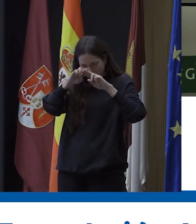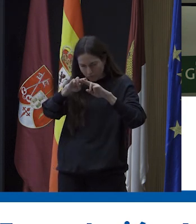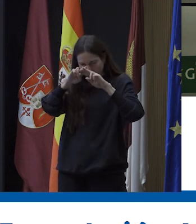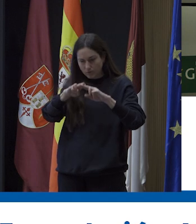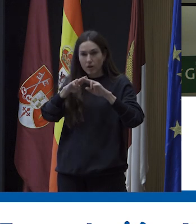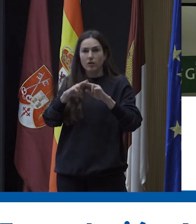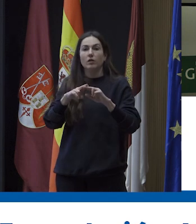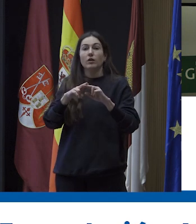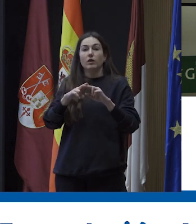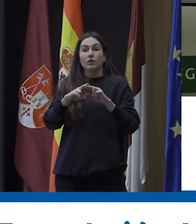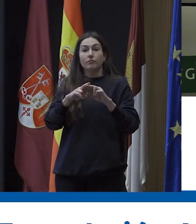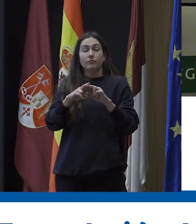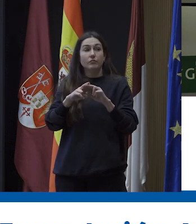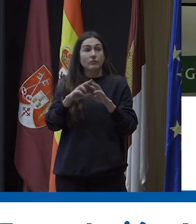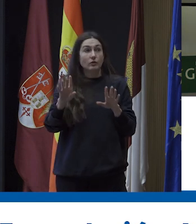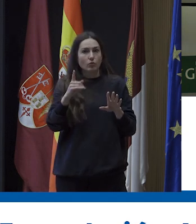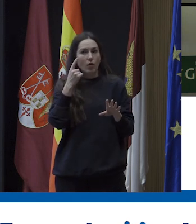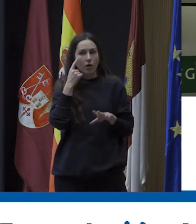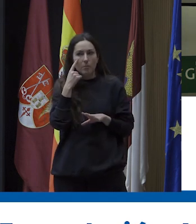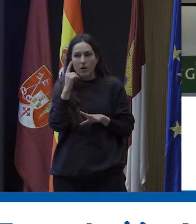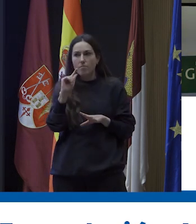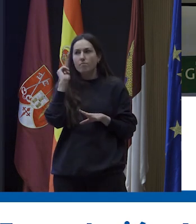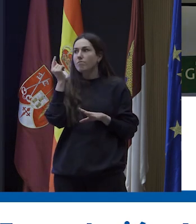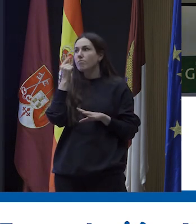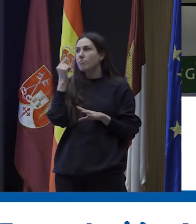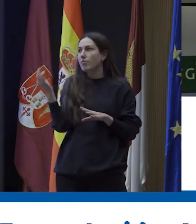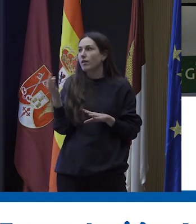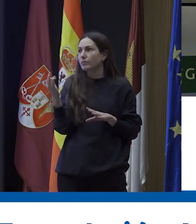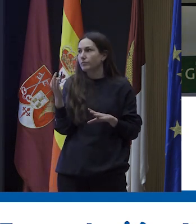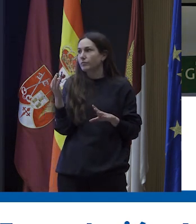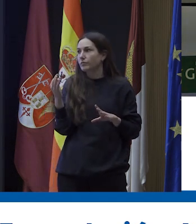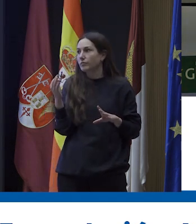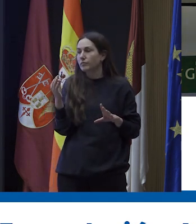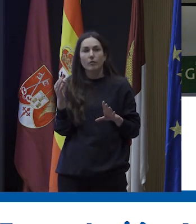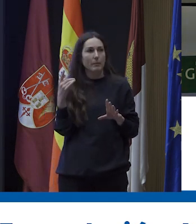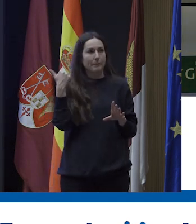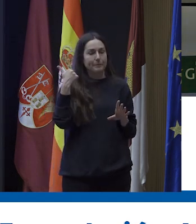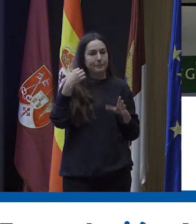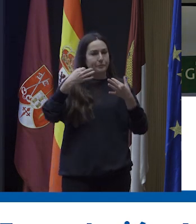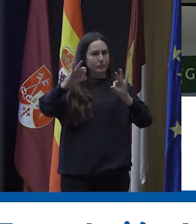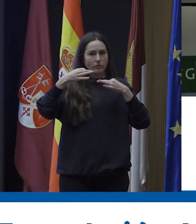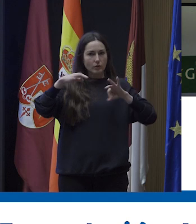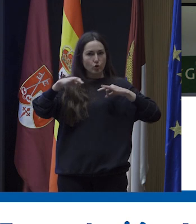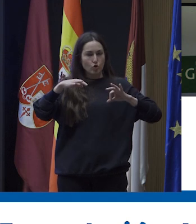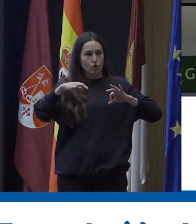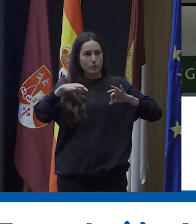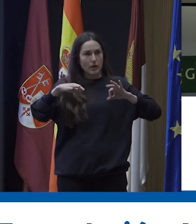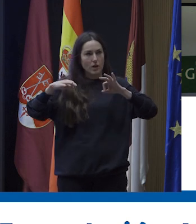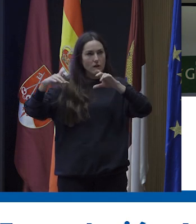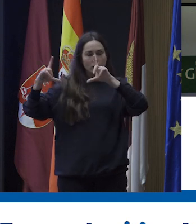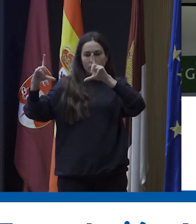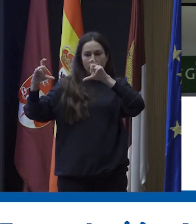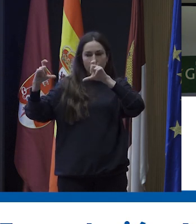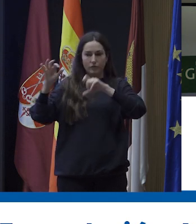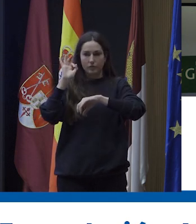Entonces, una de las cosas que veían que pasaba es que cuando ligaban la arteria, este sería el funcionamiento normal del corazón. Como hemos